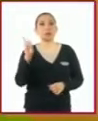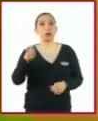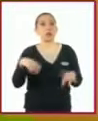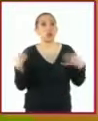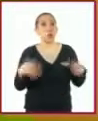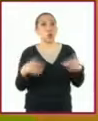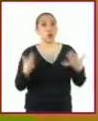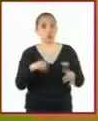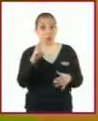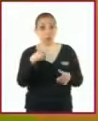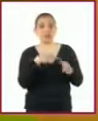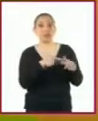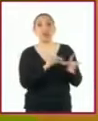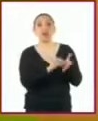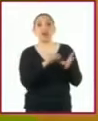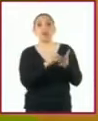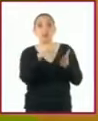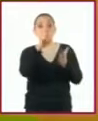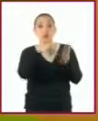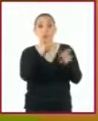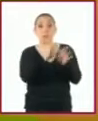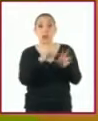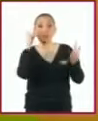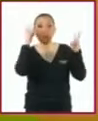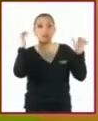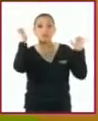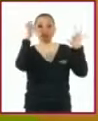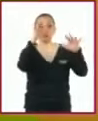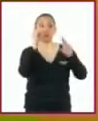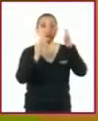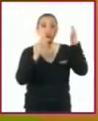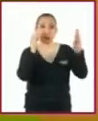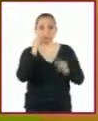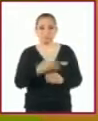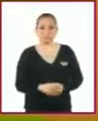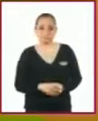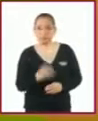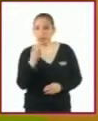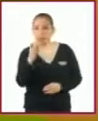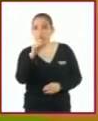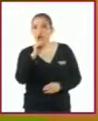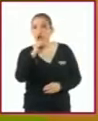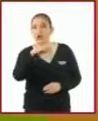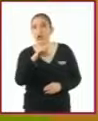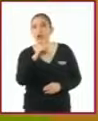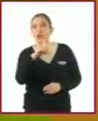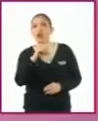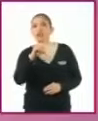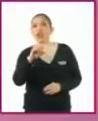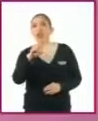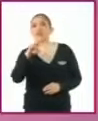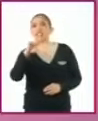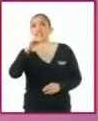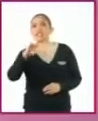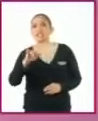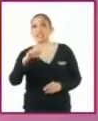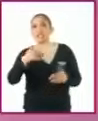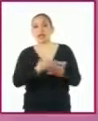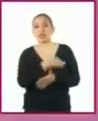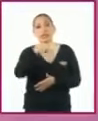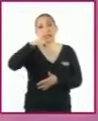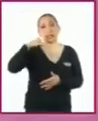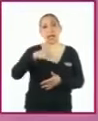no por nada sigue siendo una de las pinturas más visitadas en el museo. Por cierto, Leonardo da Vinci, autor de esta obra, nació en